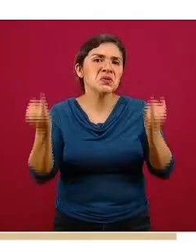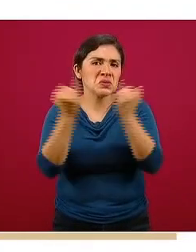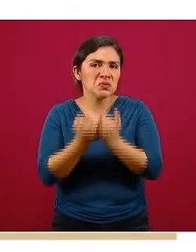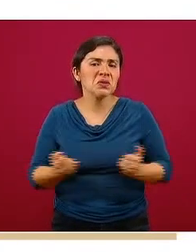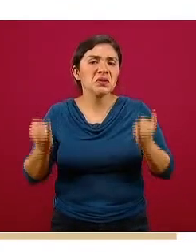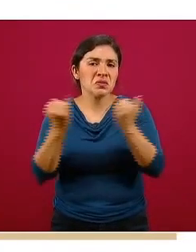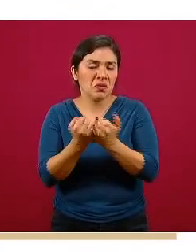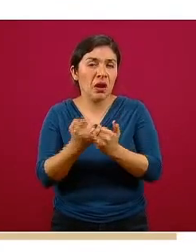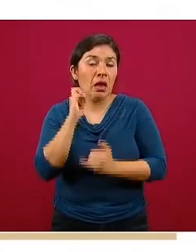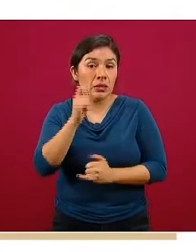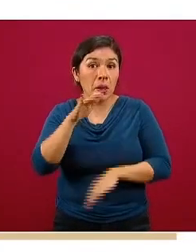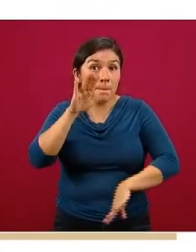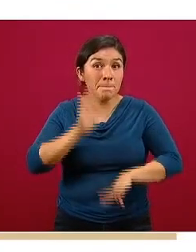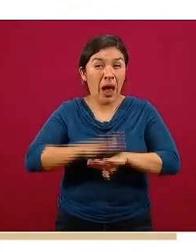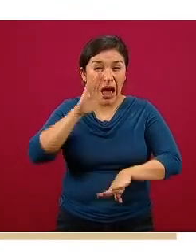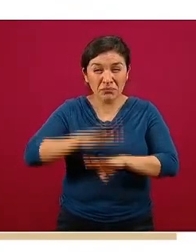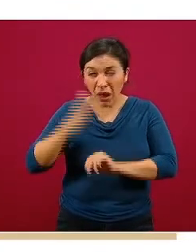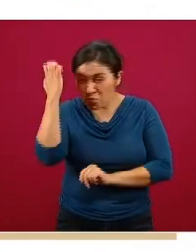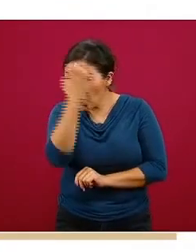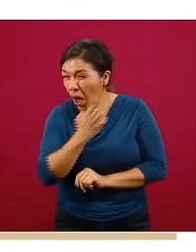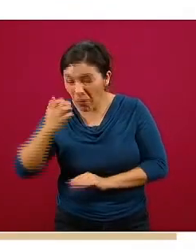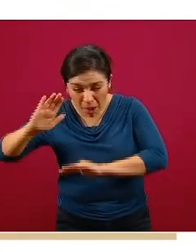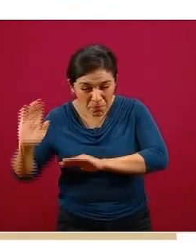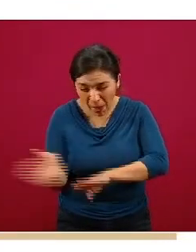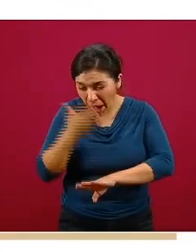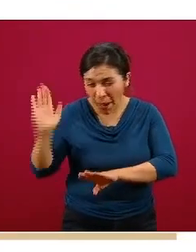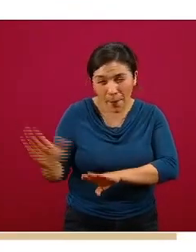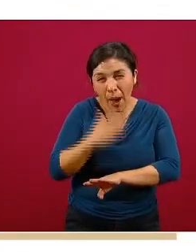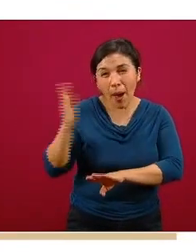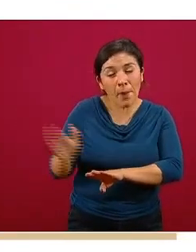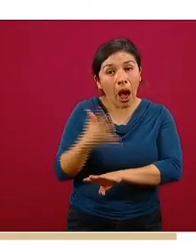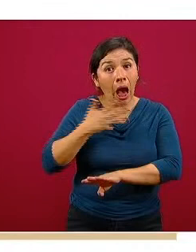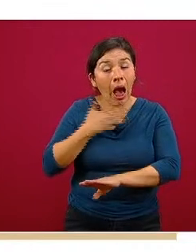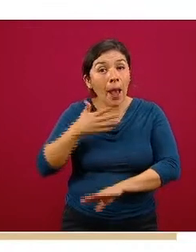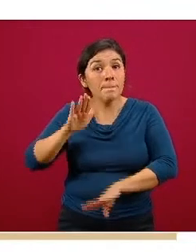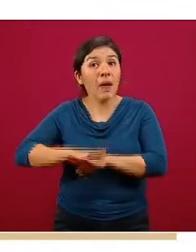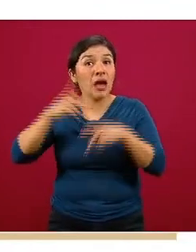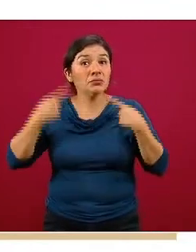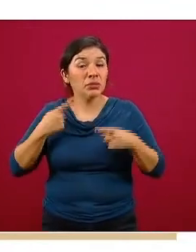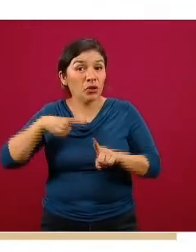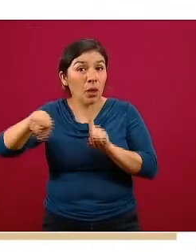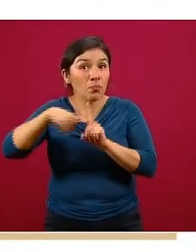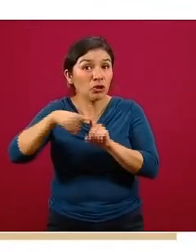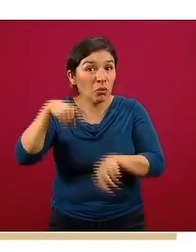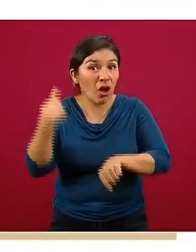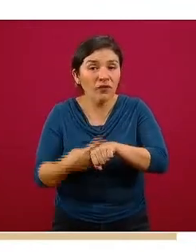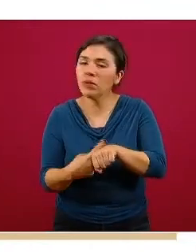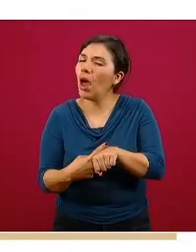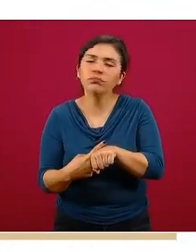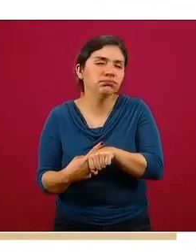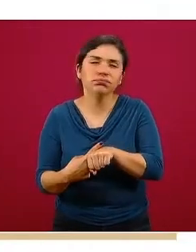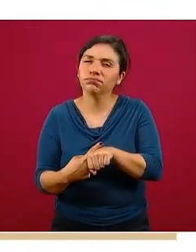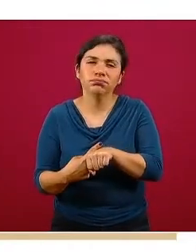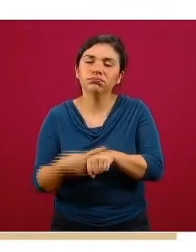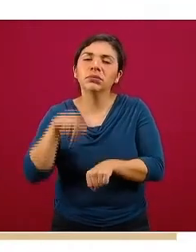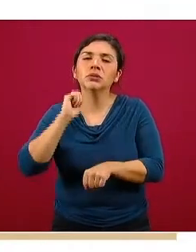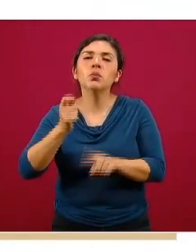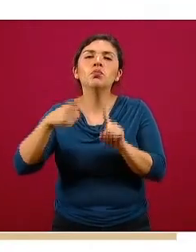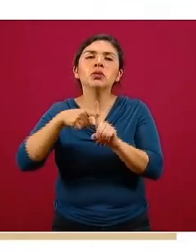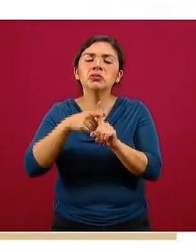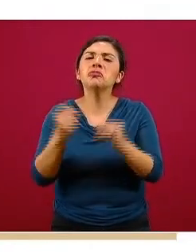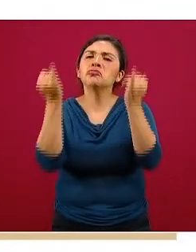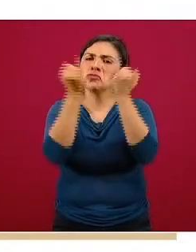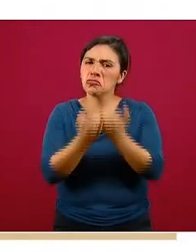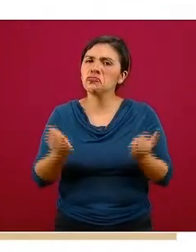no porque hagamos muchas más pruebas quiere decir que hay más personas enfermas. El porcentaje de positividad se